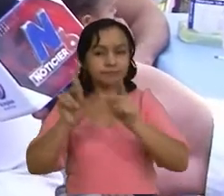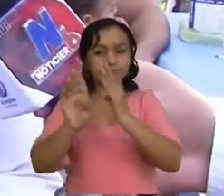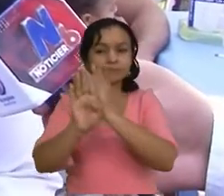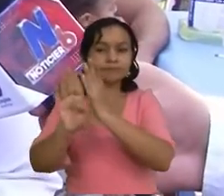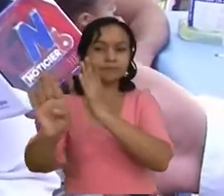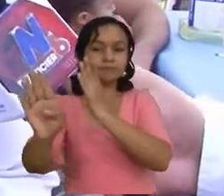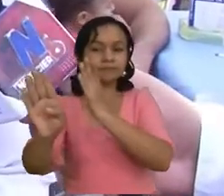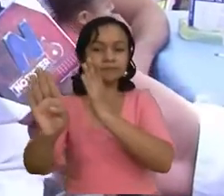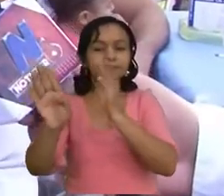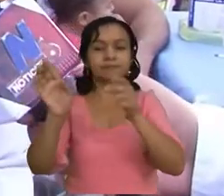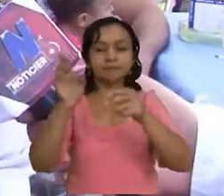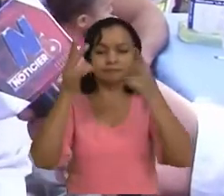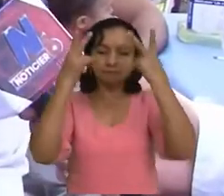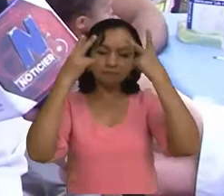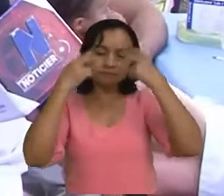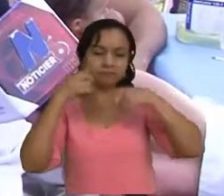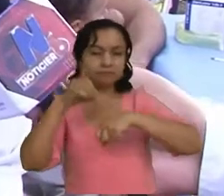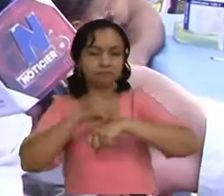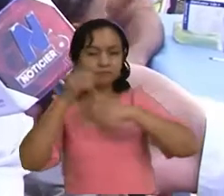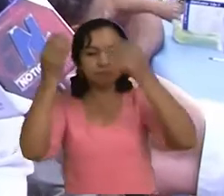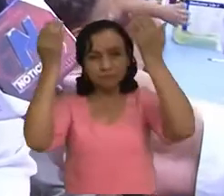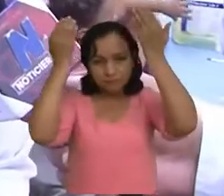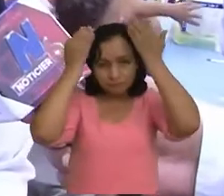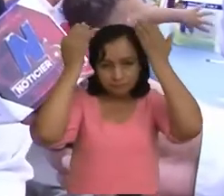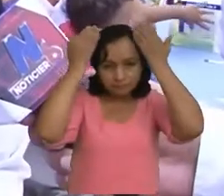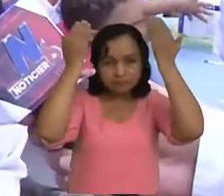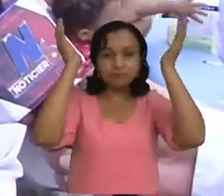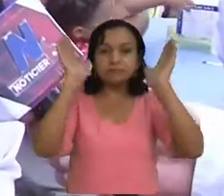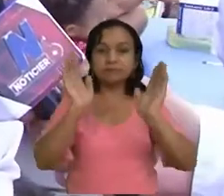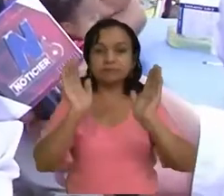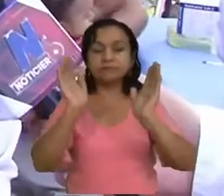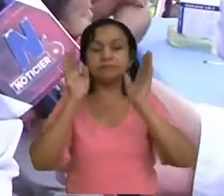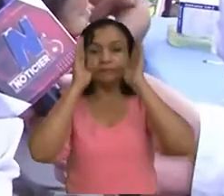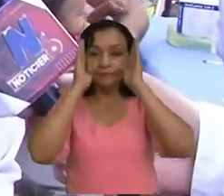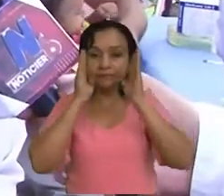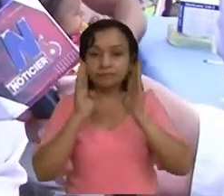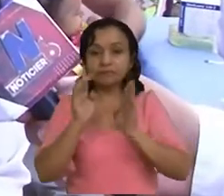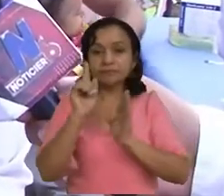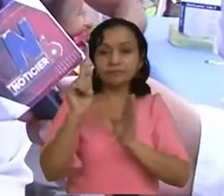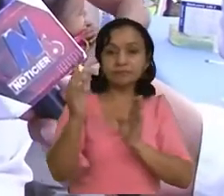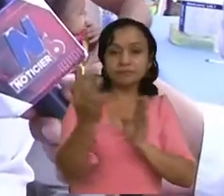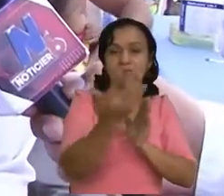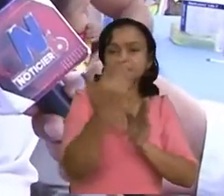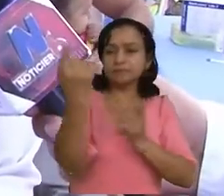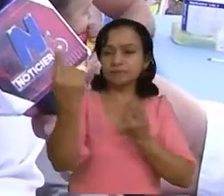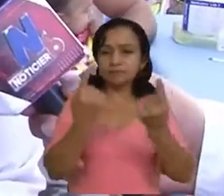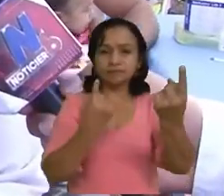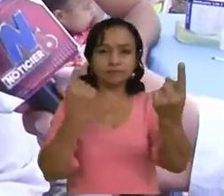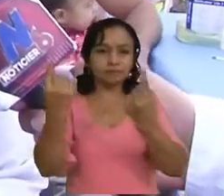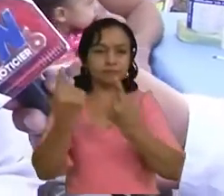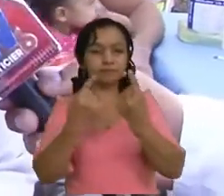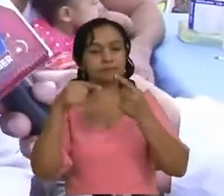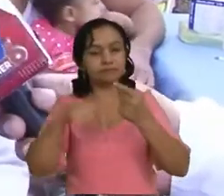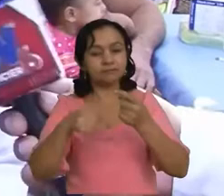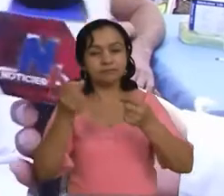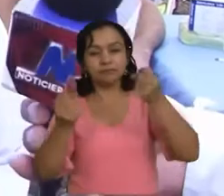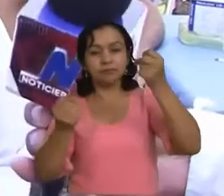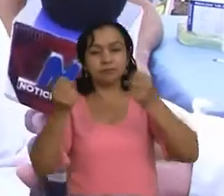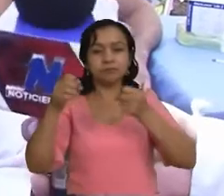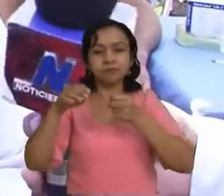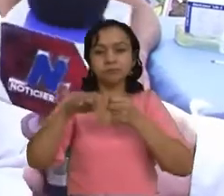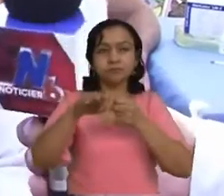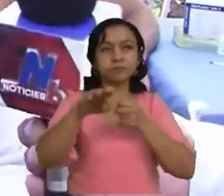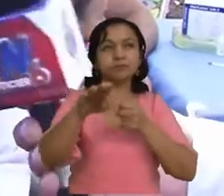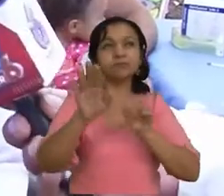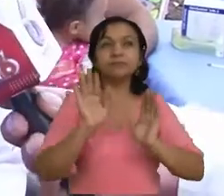igual medicina general, enfermería, todo mundo dando atención a todos los que vengan, ¿verdad?, y acudan a esta feria. ¿Es súper agilizada